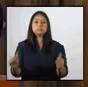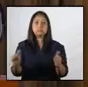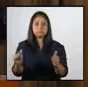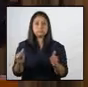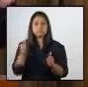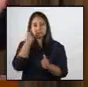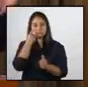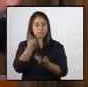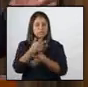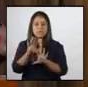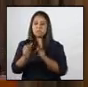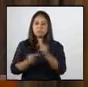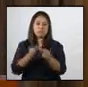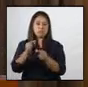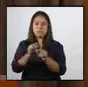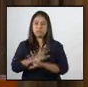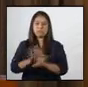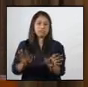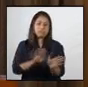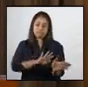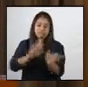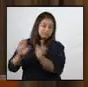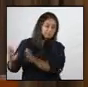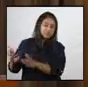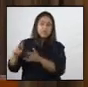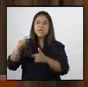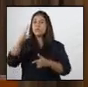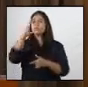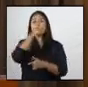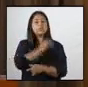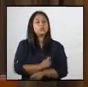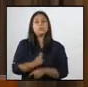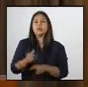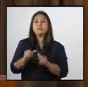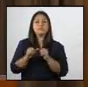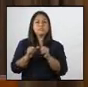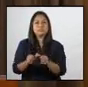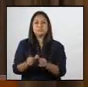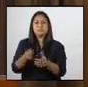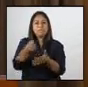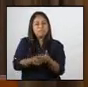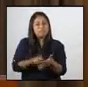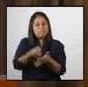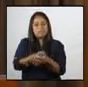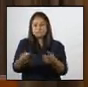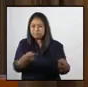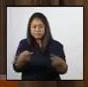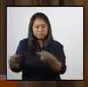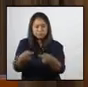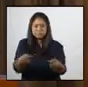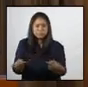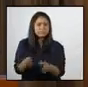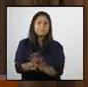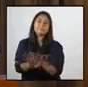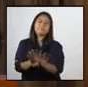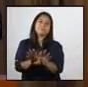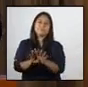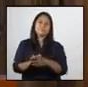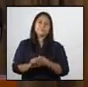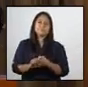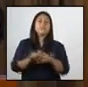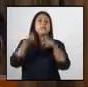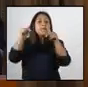principio a ser ya parte del olvido no podemos seguir nosotros sembrando la discordia entre los guatemaltecos